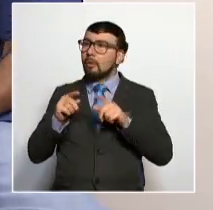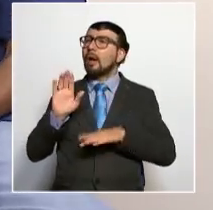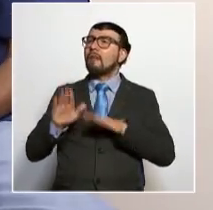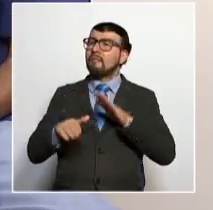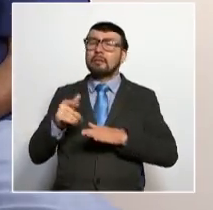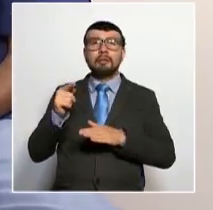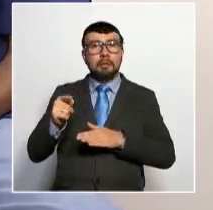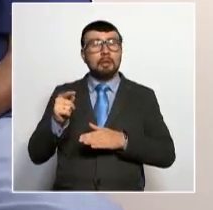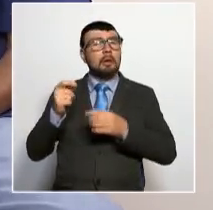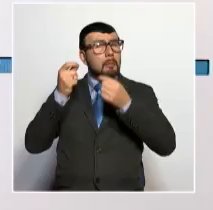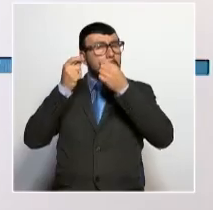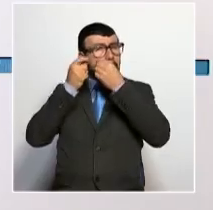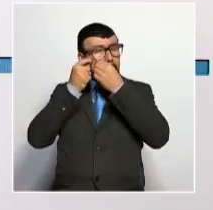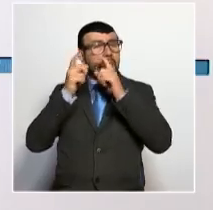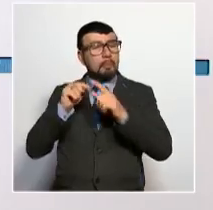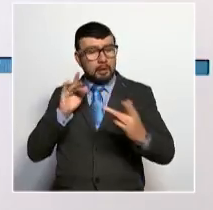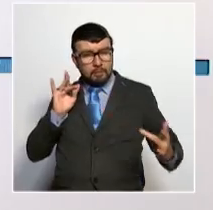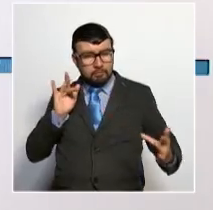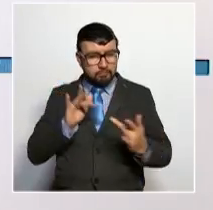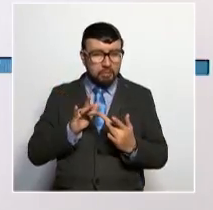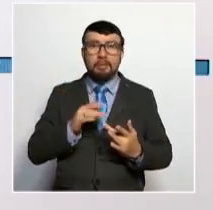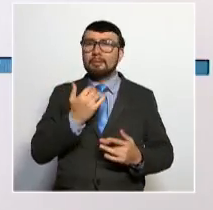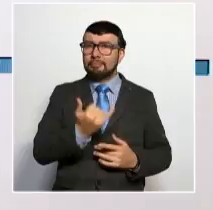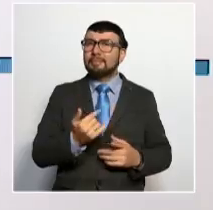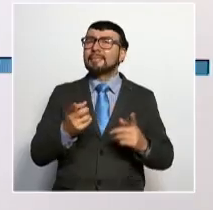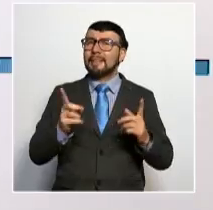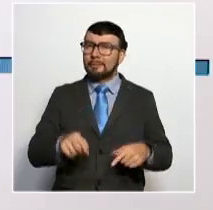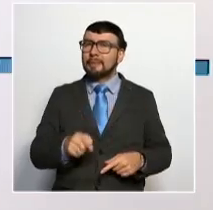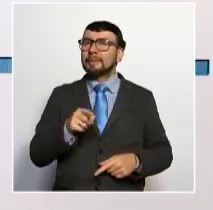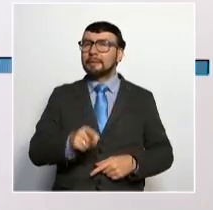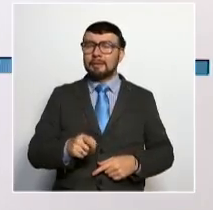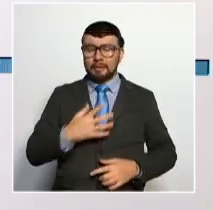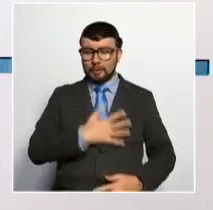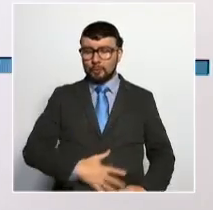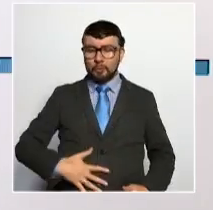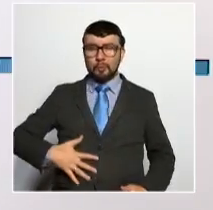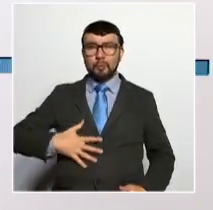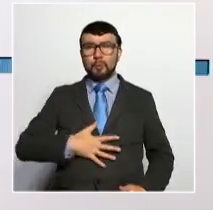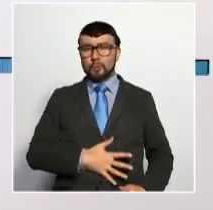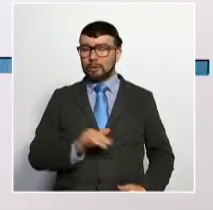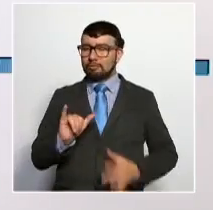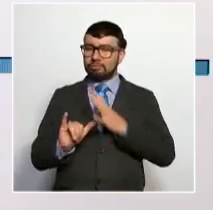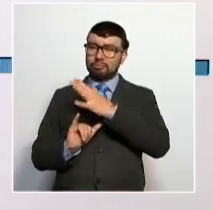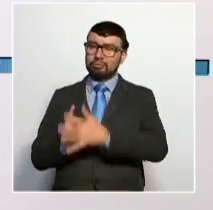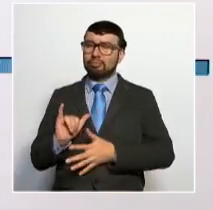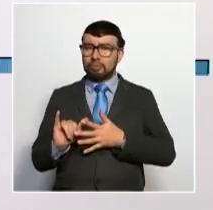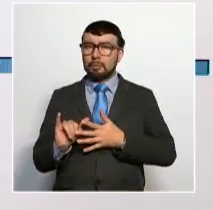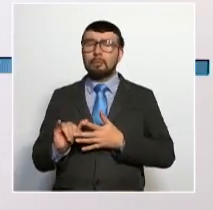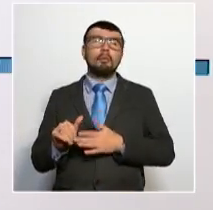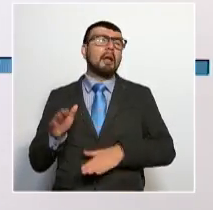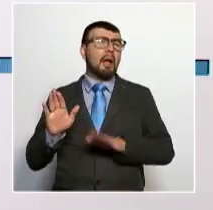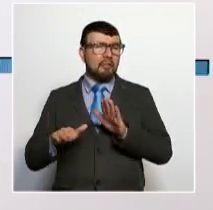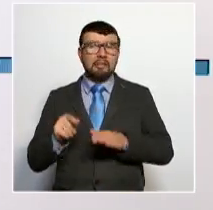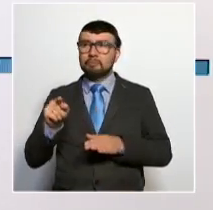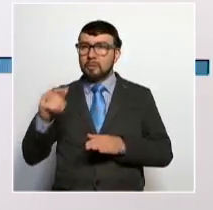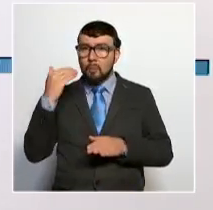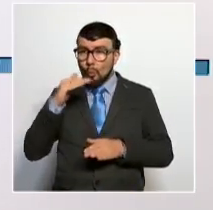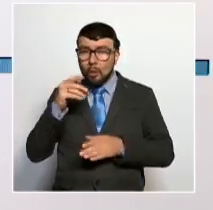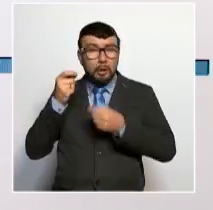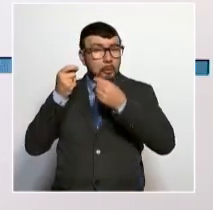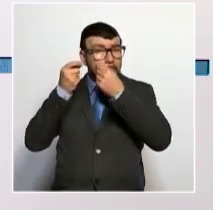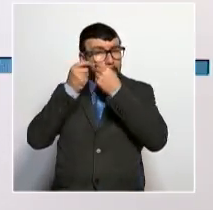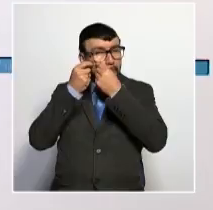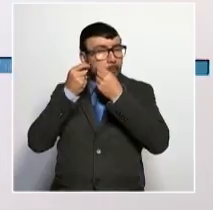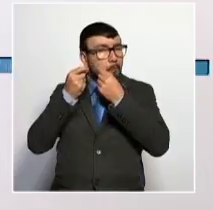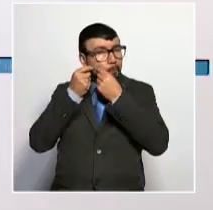procesos ginecológicos. Sí, en las mujeres el acné puede tener que ver con algo con relativa frecuencia, una patología frecuente,